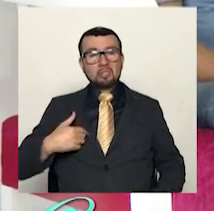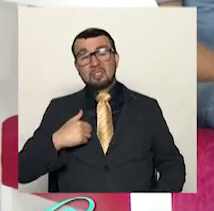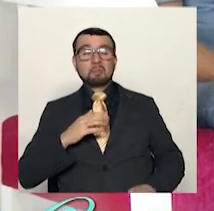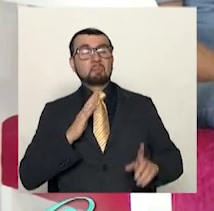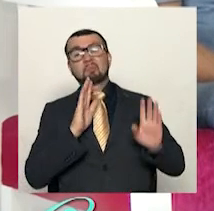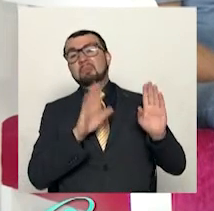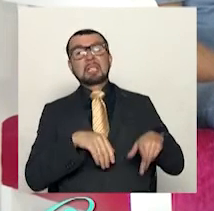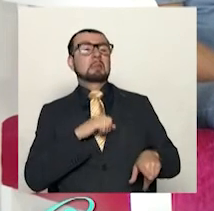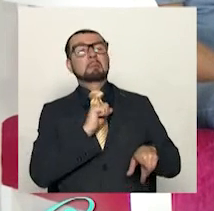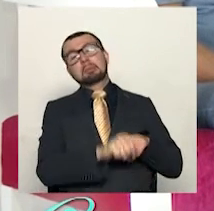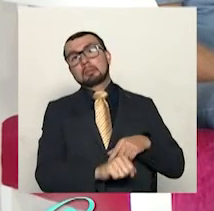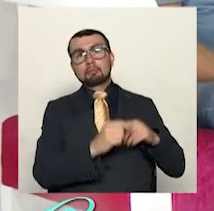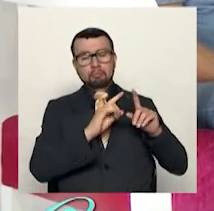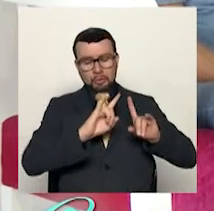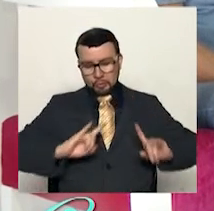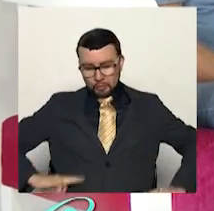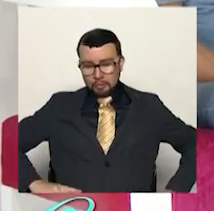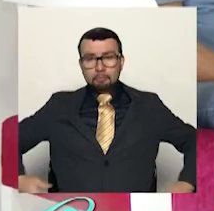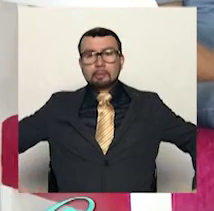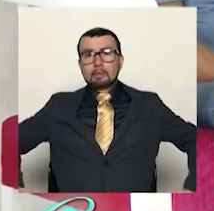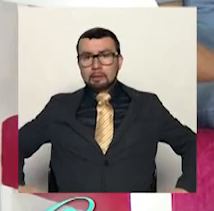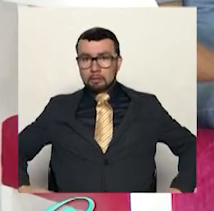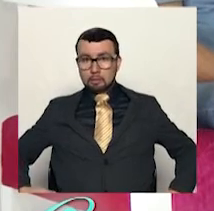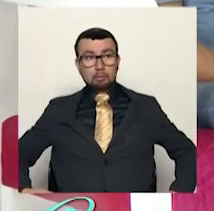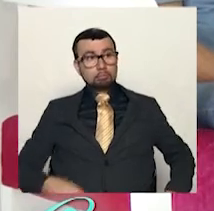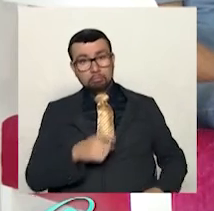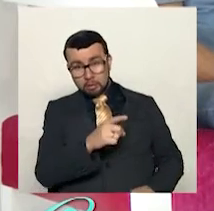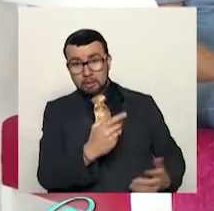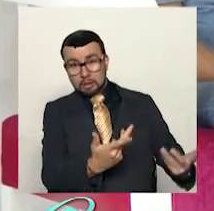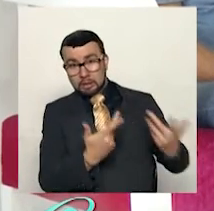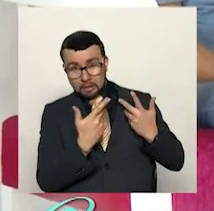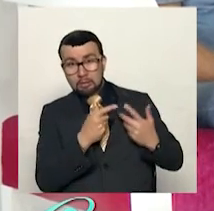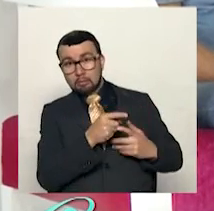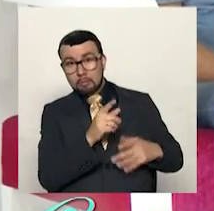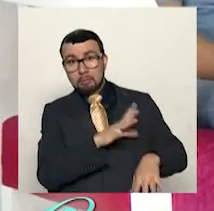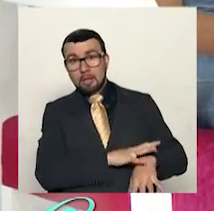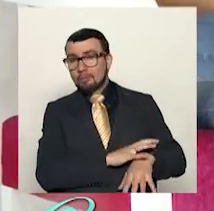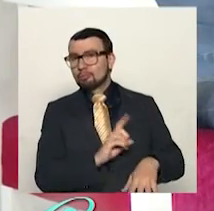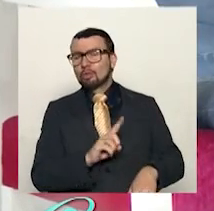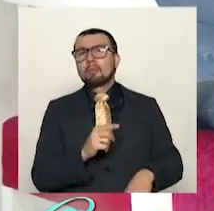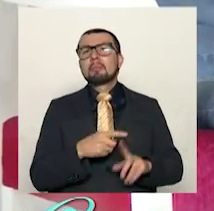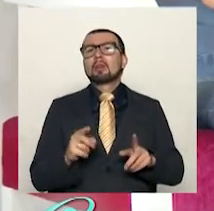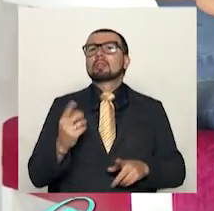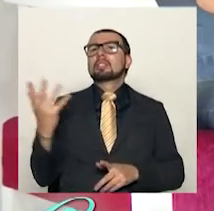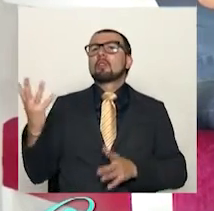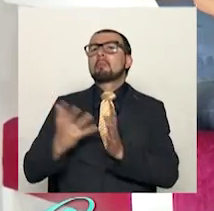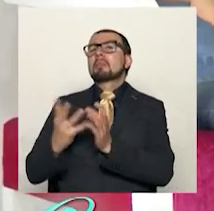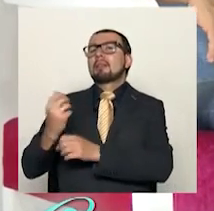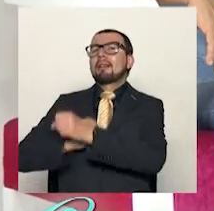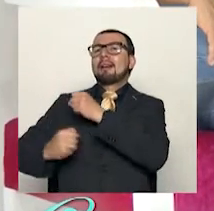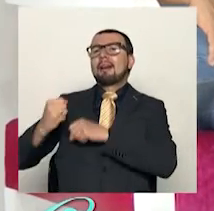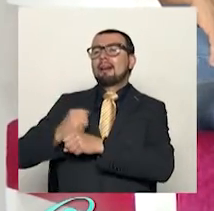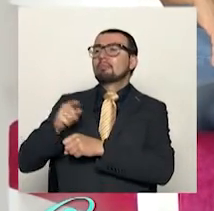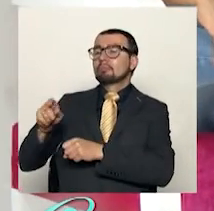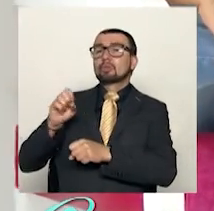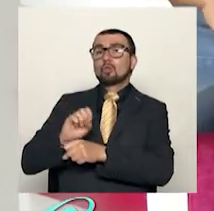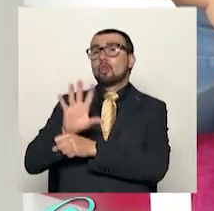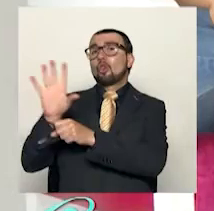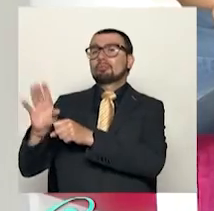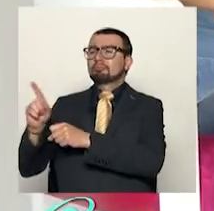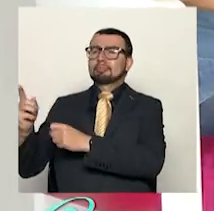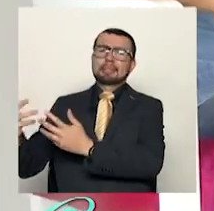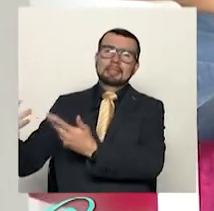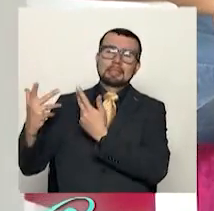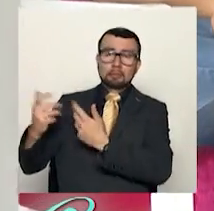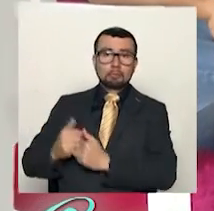pega a los riñones, eso no nos lo enseñaron en medicina, pero hace 5.000 años lo vienen estudiando los orientales,